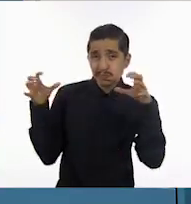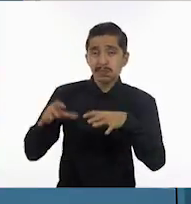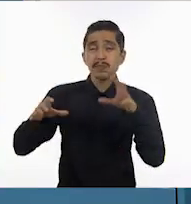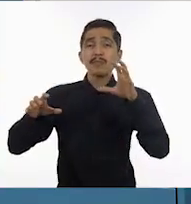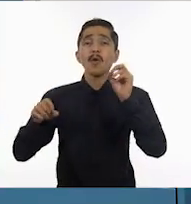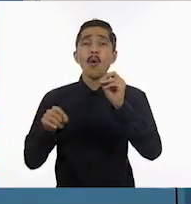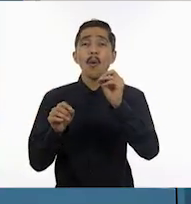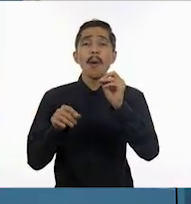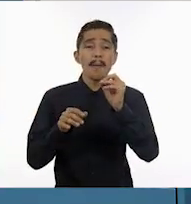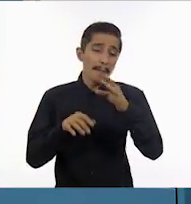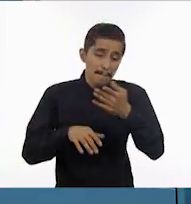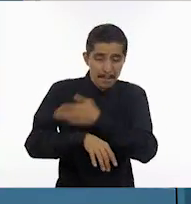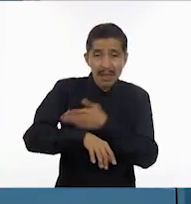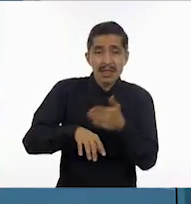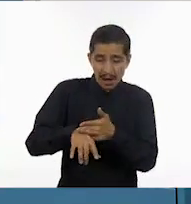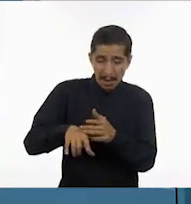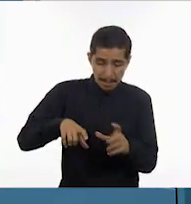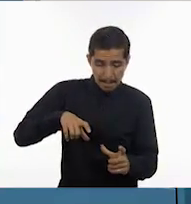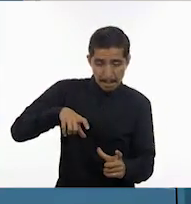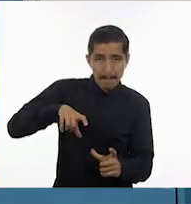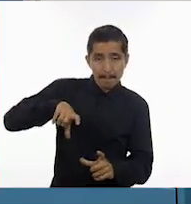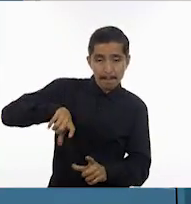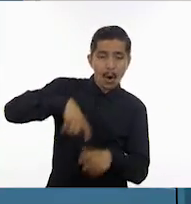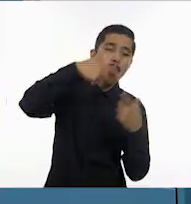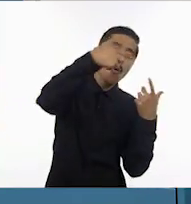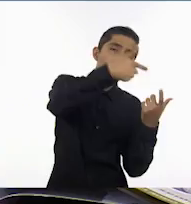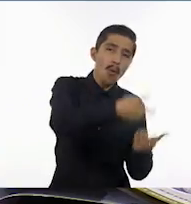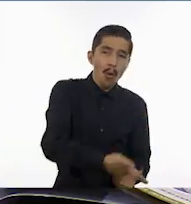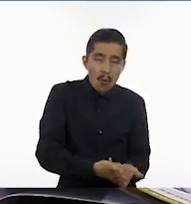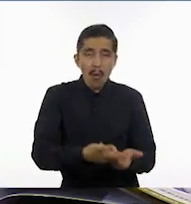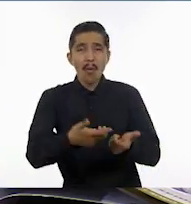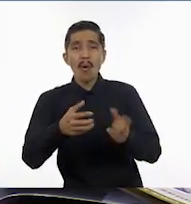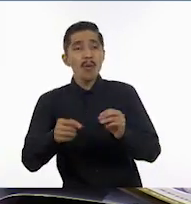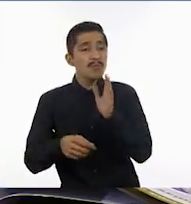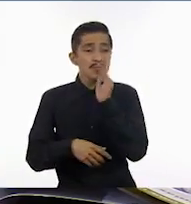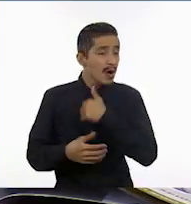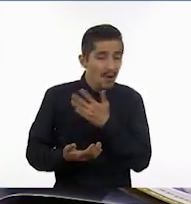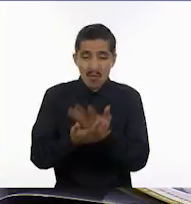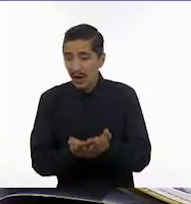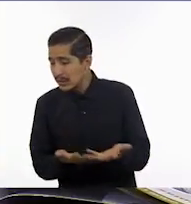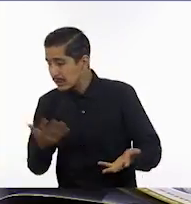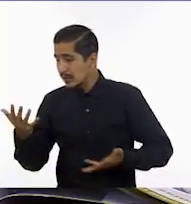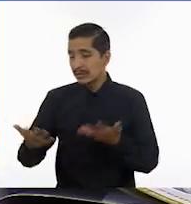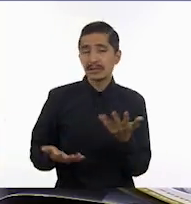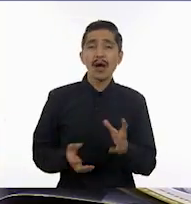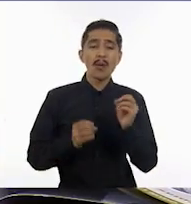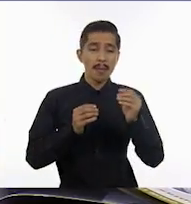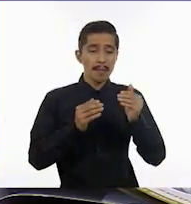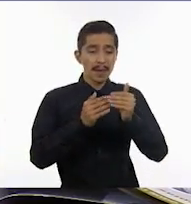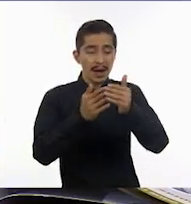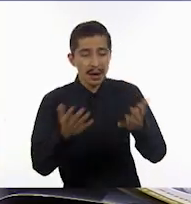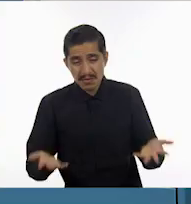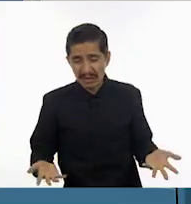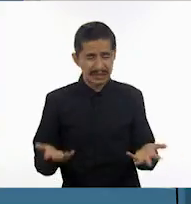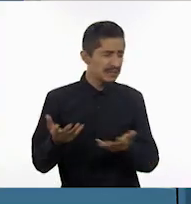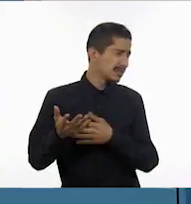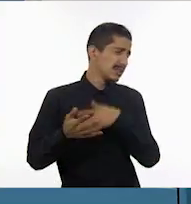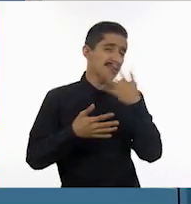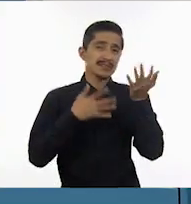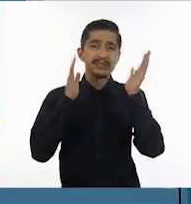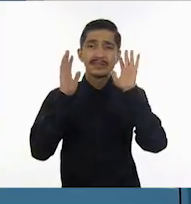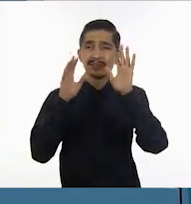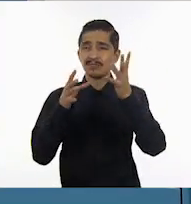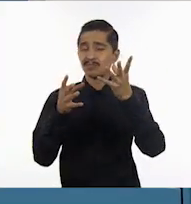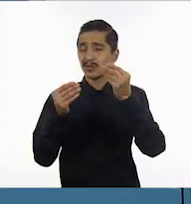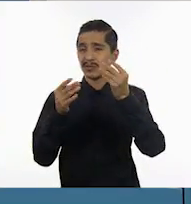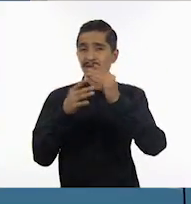se rompiera, o que no hubiera espacio disponible para descansar en una posada, o que los barcos naufragaran. En fin,